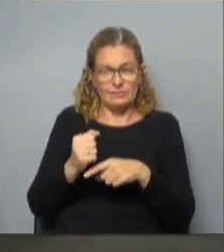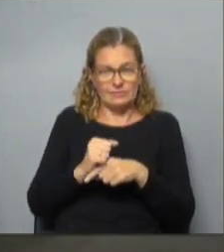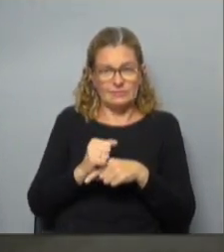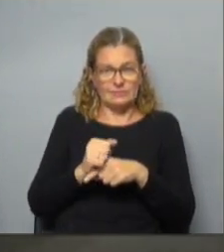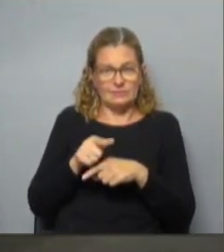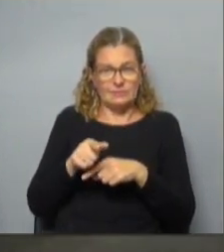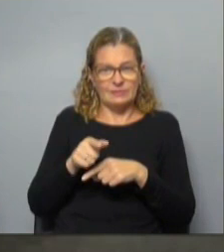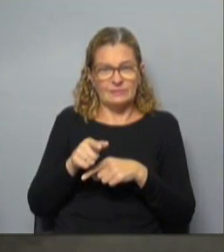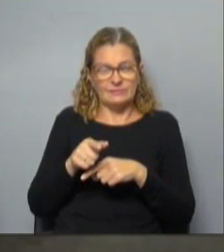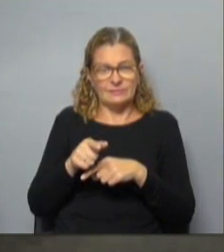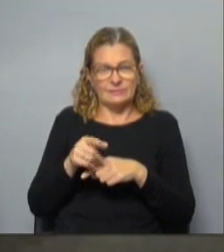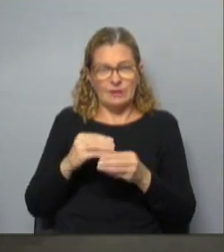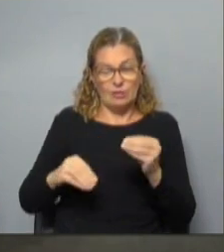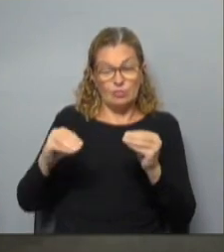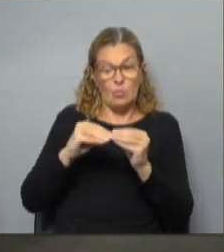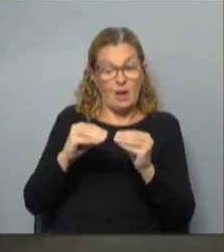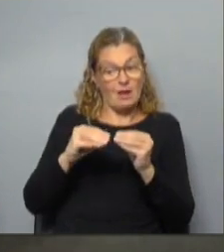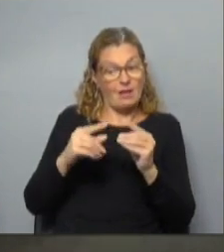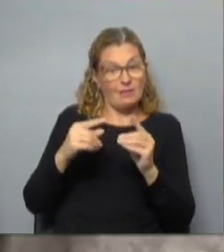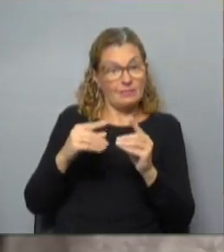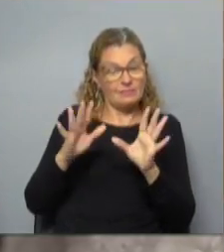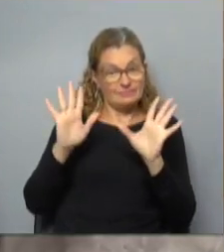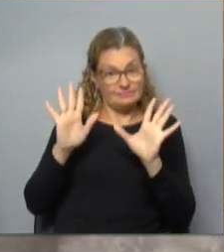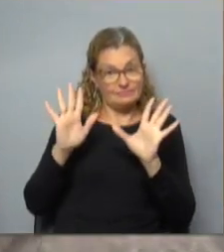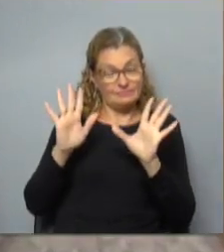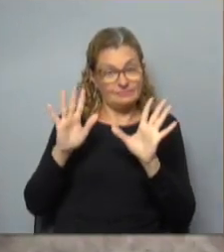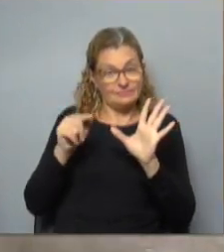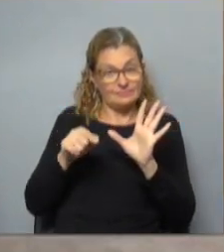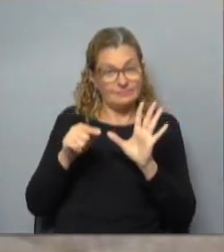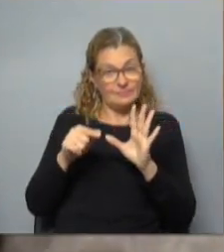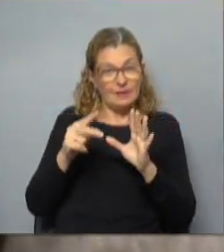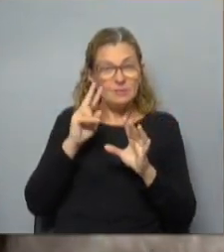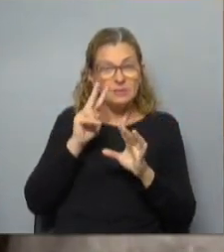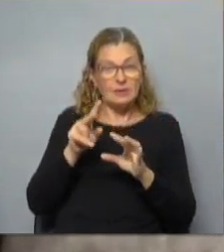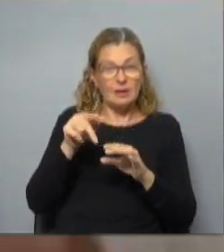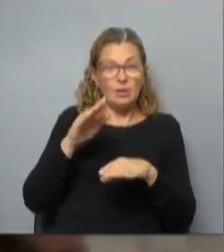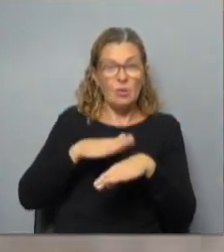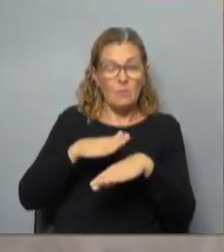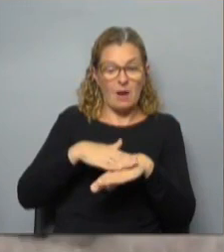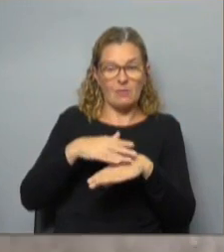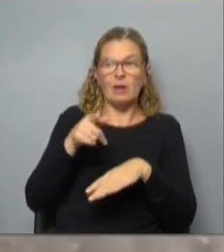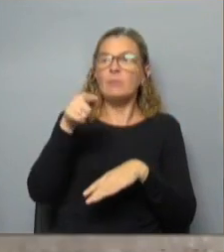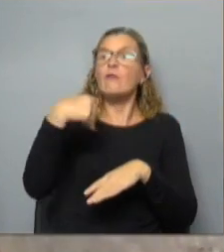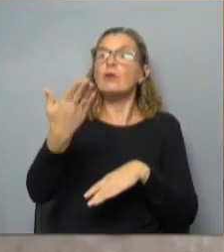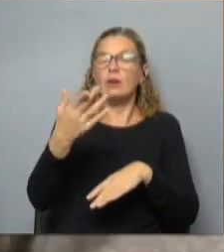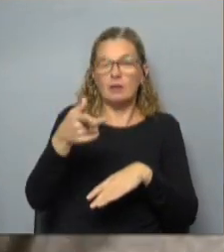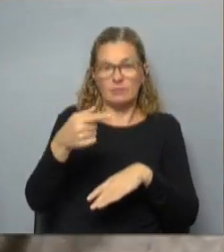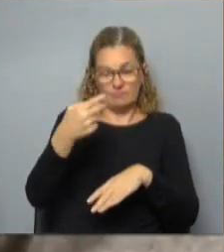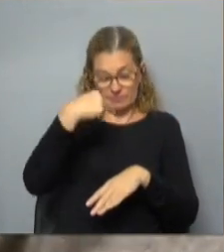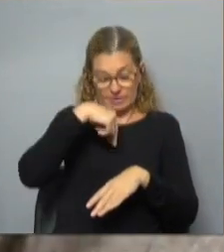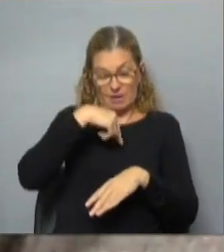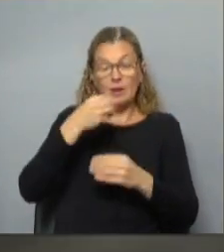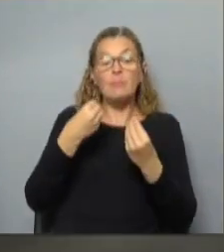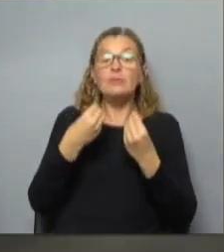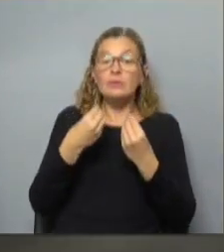eso es lo que a eso le suma lo otro es eliminar la culpa para afuera mirar qué